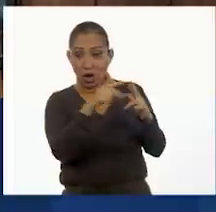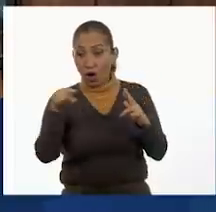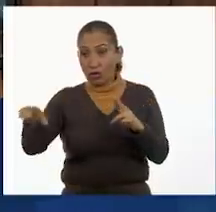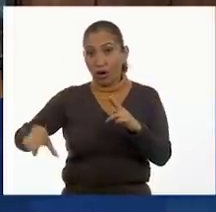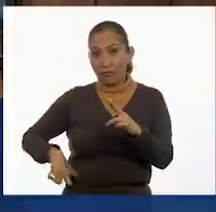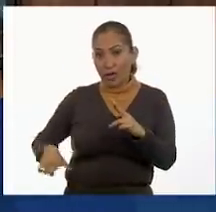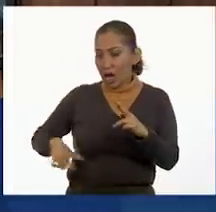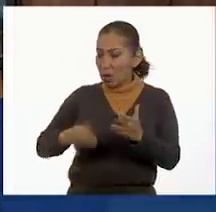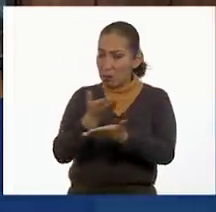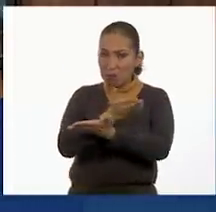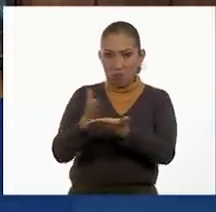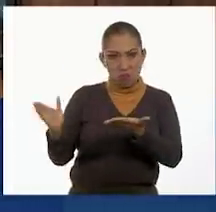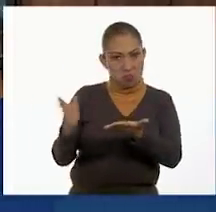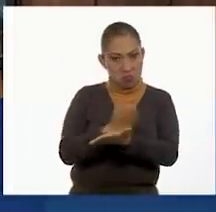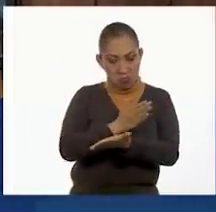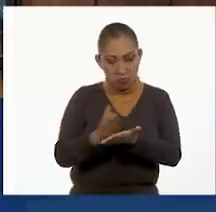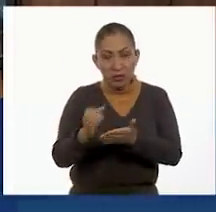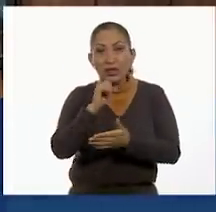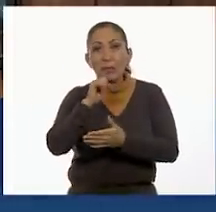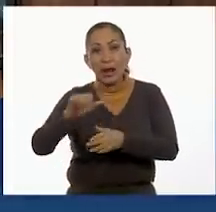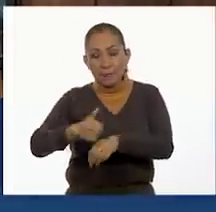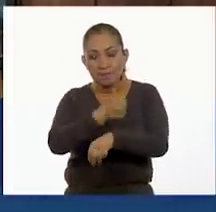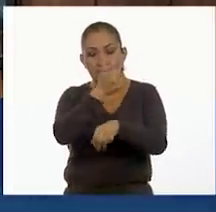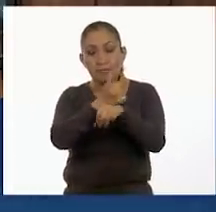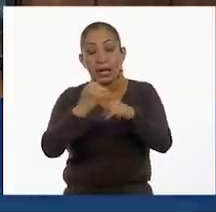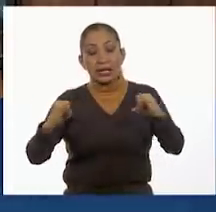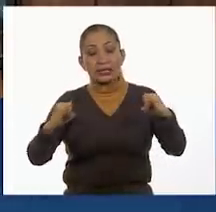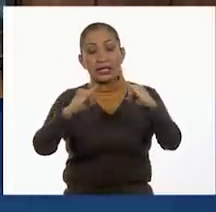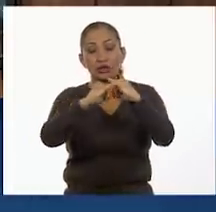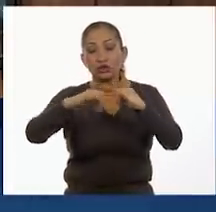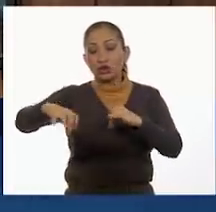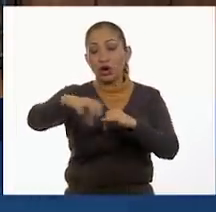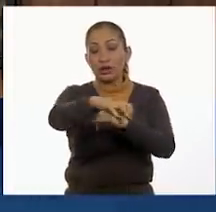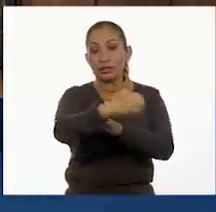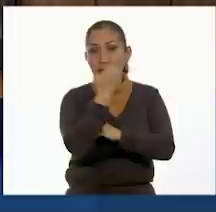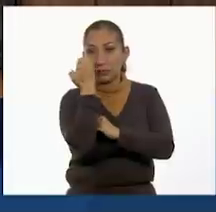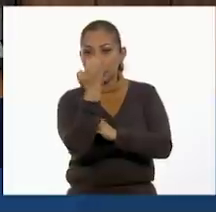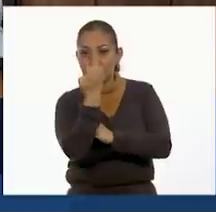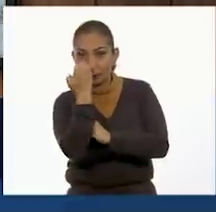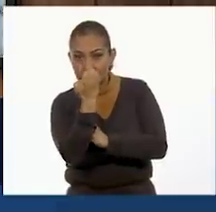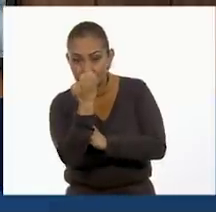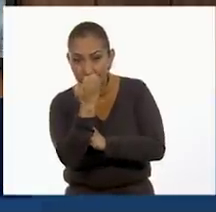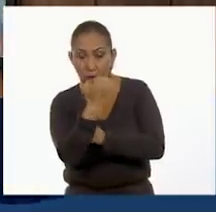de las decisiones de gobierno y la creación de instituciones educativas.